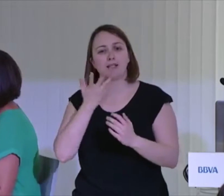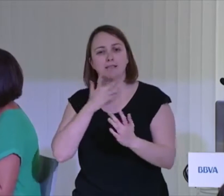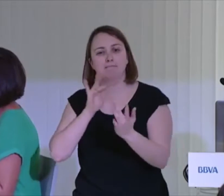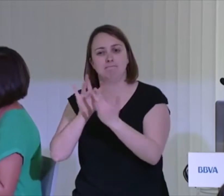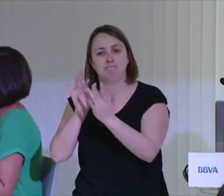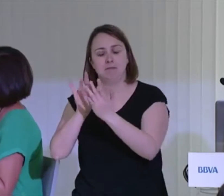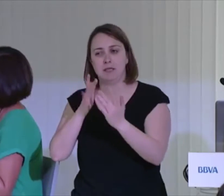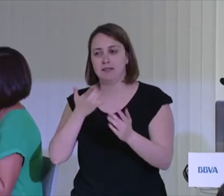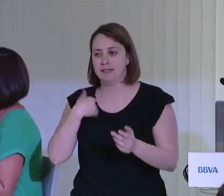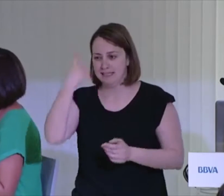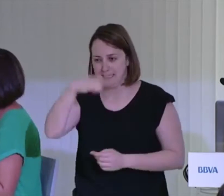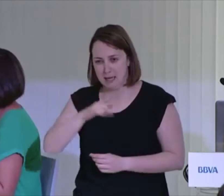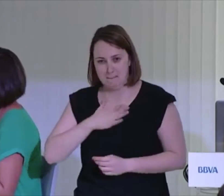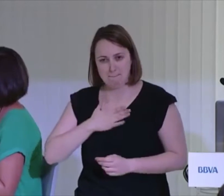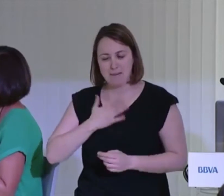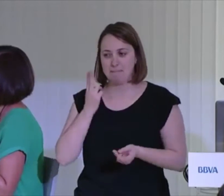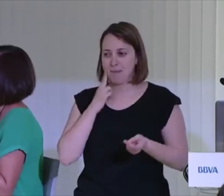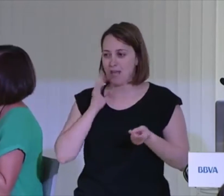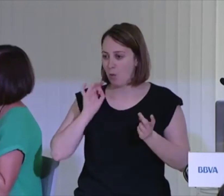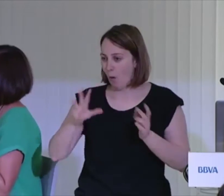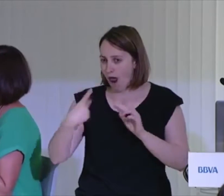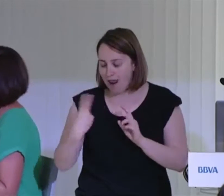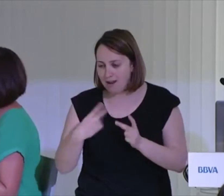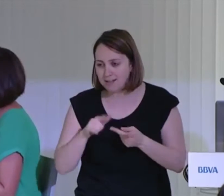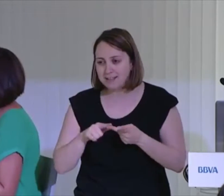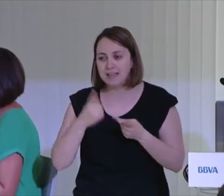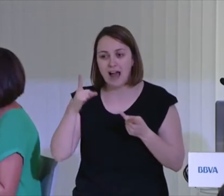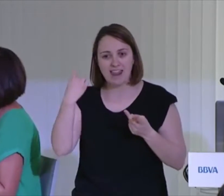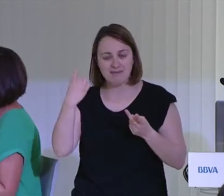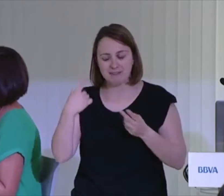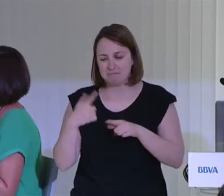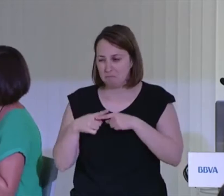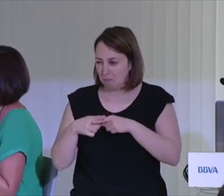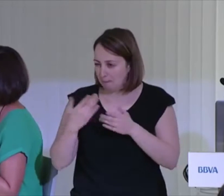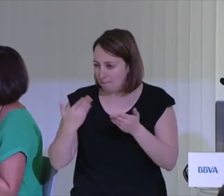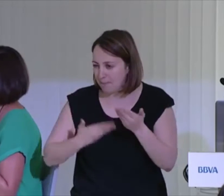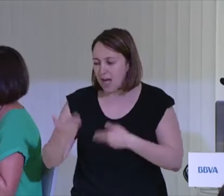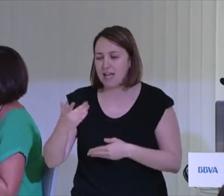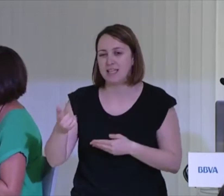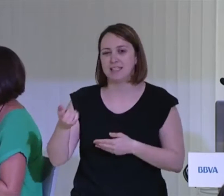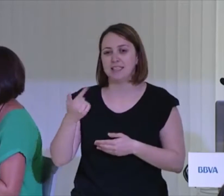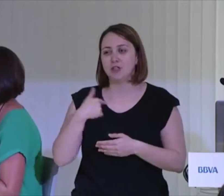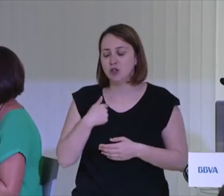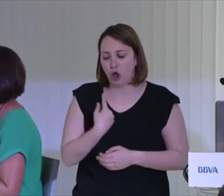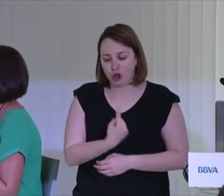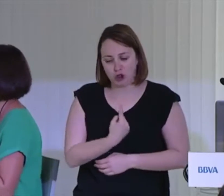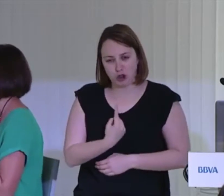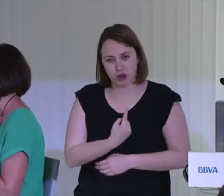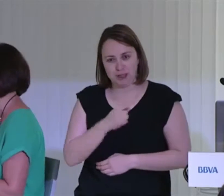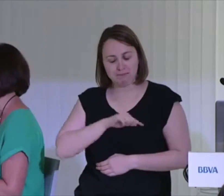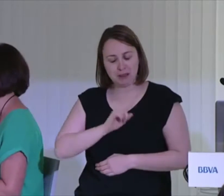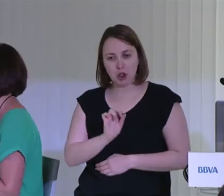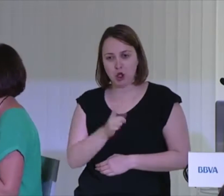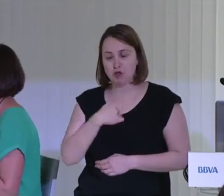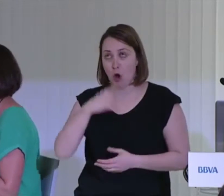mis inquietudes, que tienen mis miedos, que tienen necesidades parecidas y entender que no estoy sola y